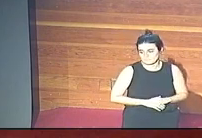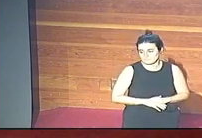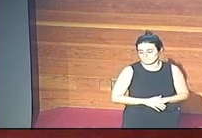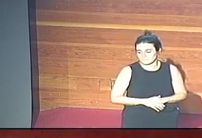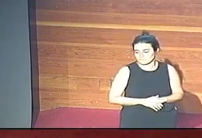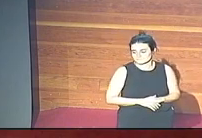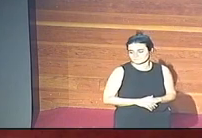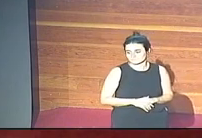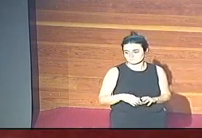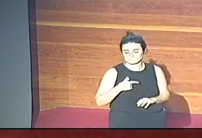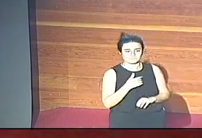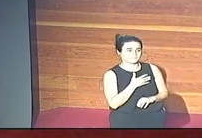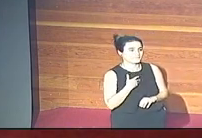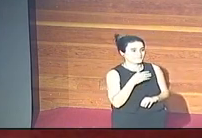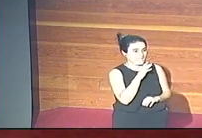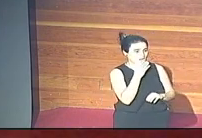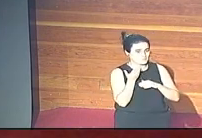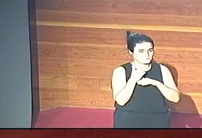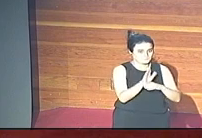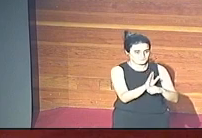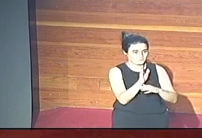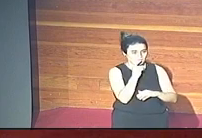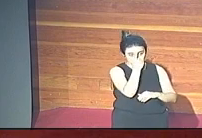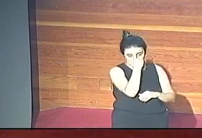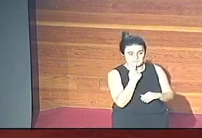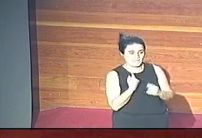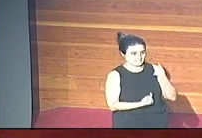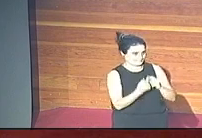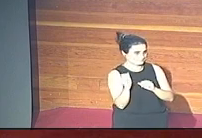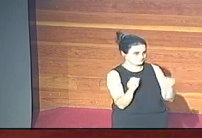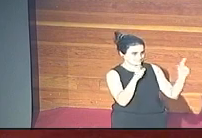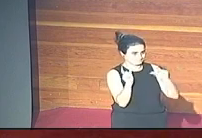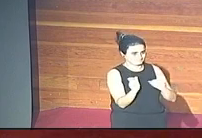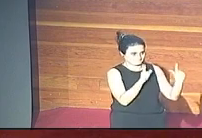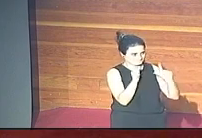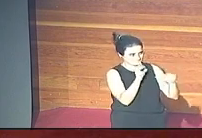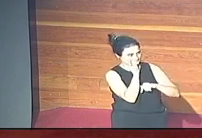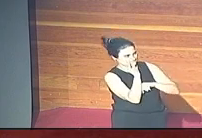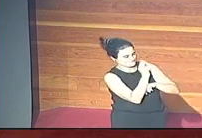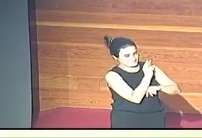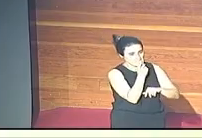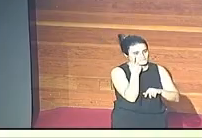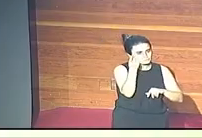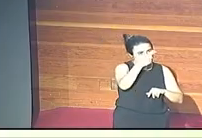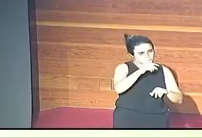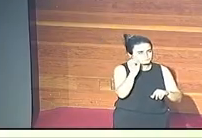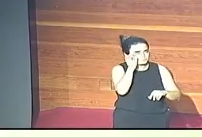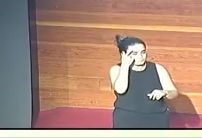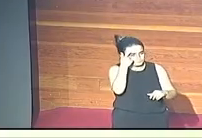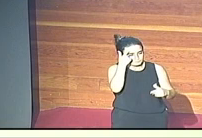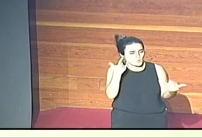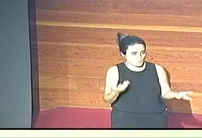quería proponerles ahora que viéramos una serie de imágenes y ver un poco que les que les sugieren